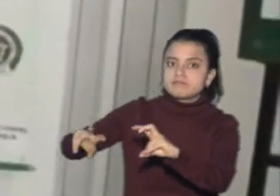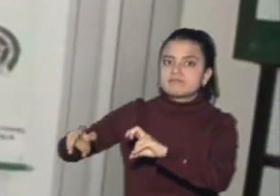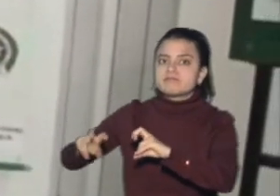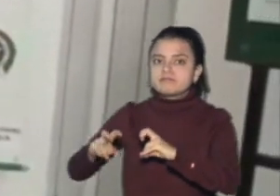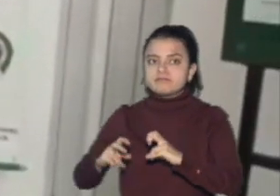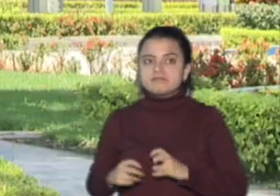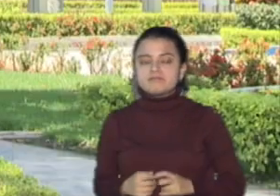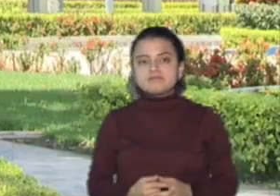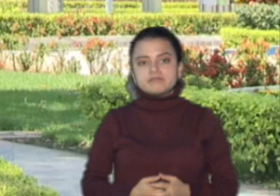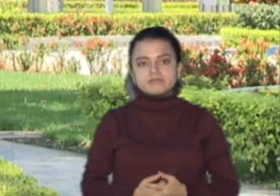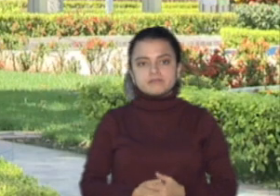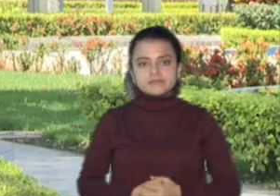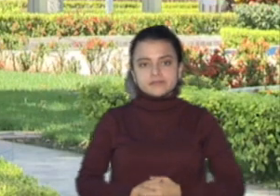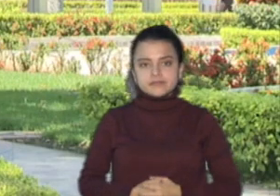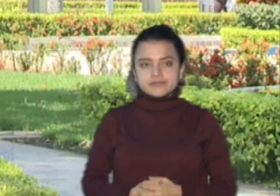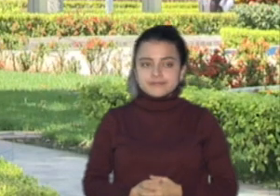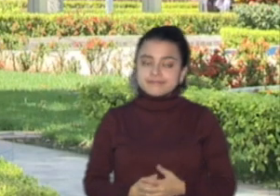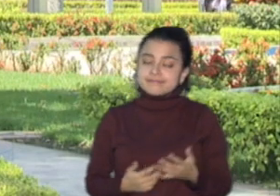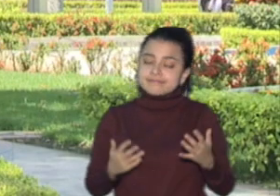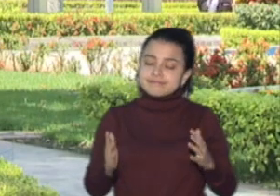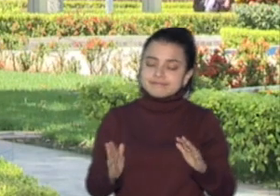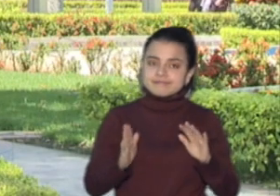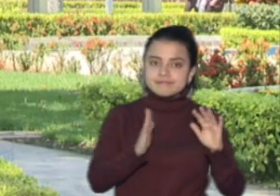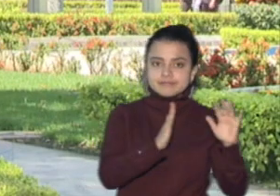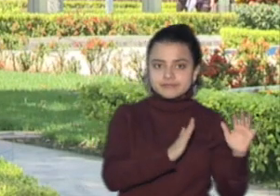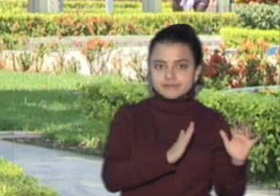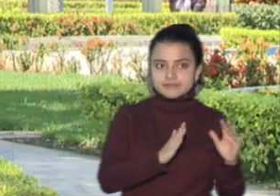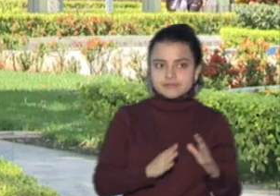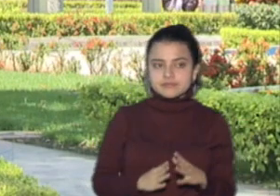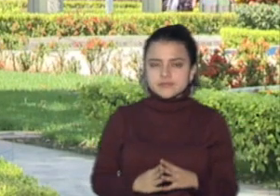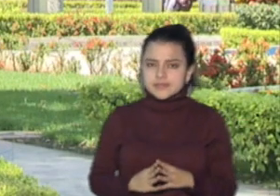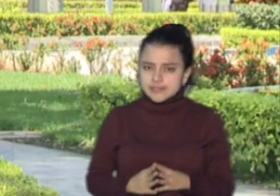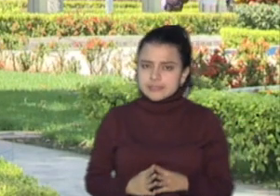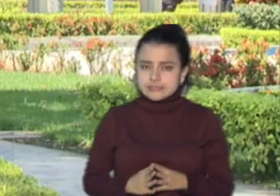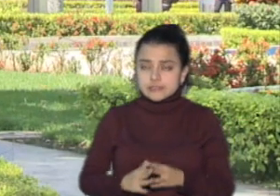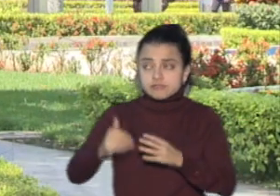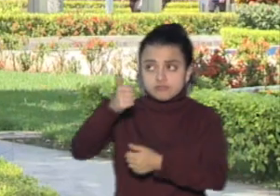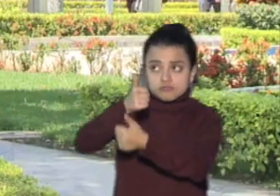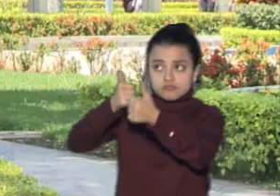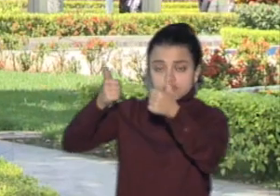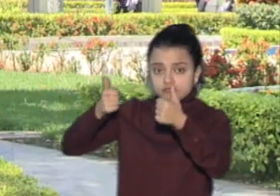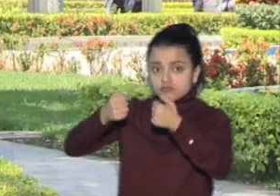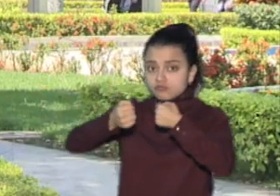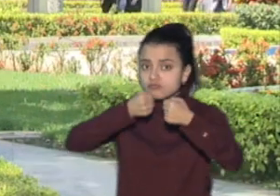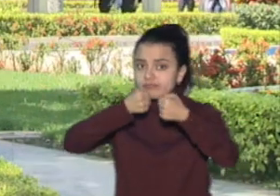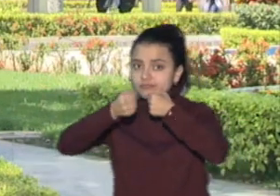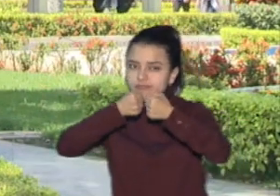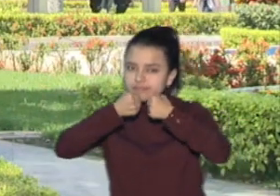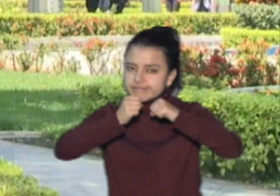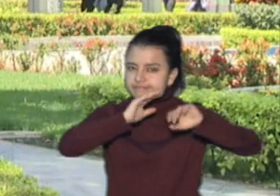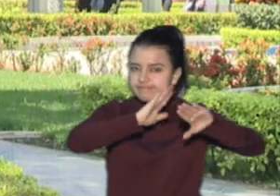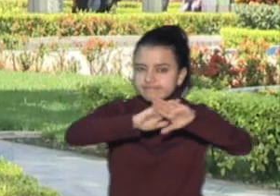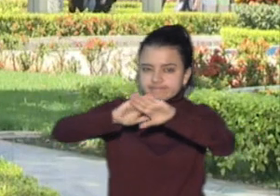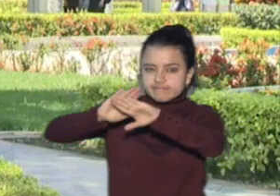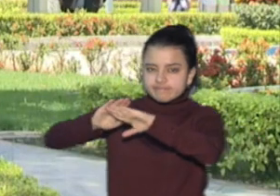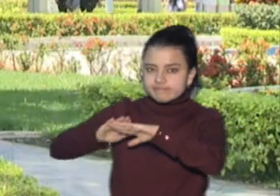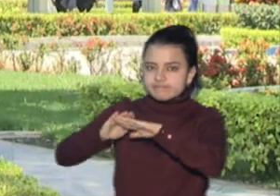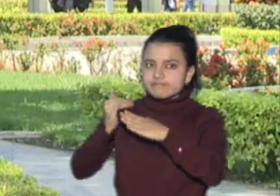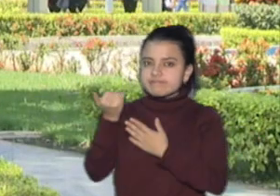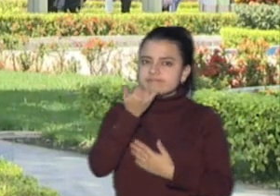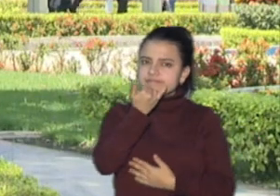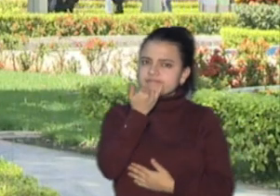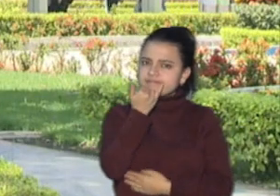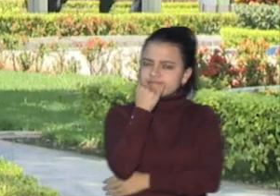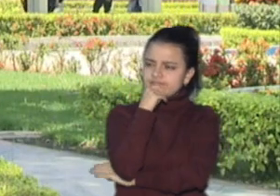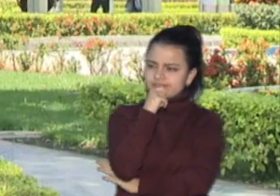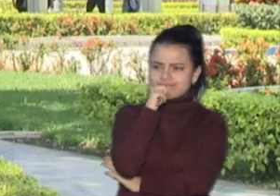región. En otras noticias, las autoridades intervinieron para evitar que siguieran golpeando a